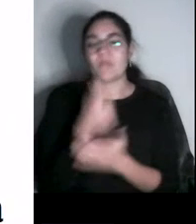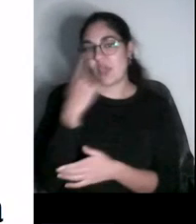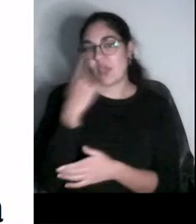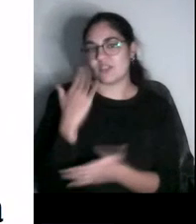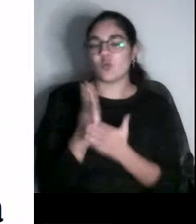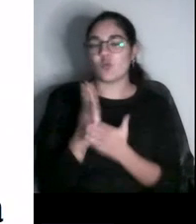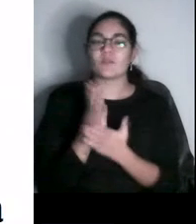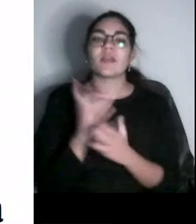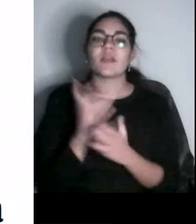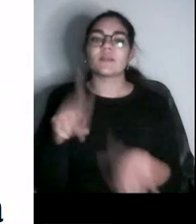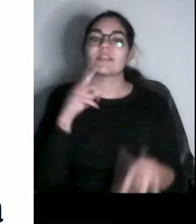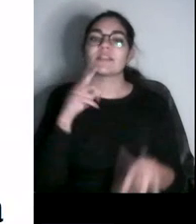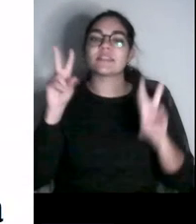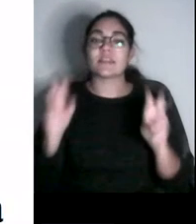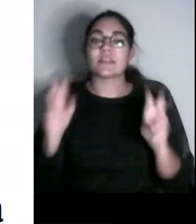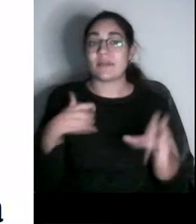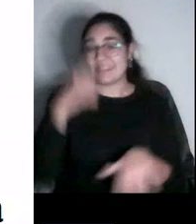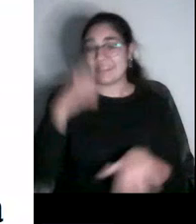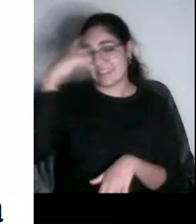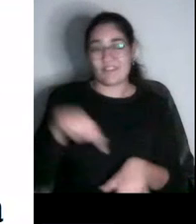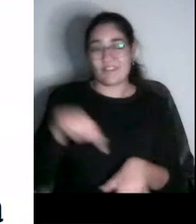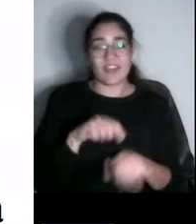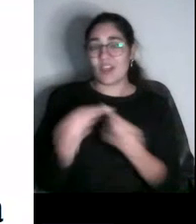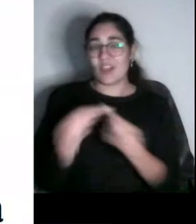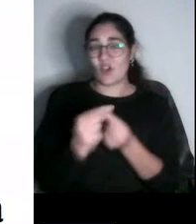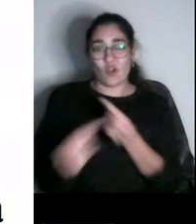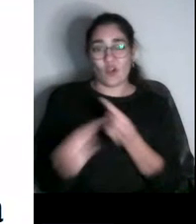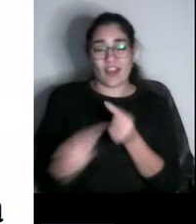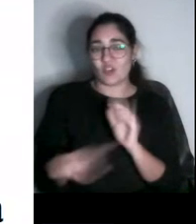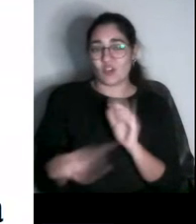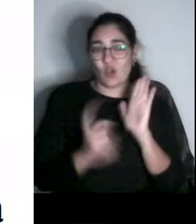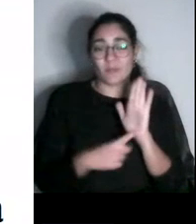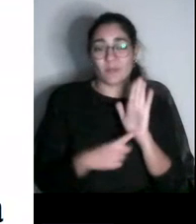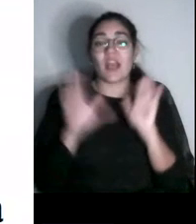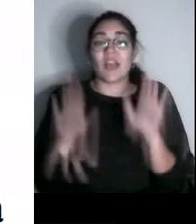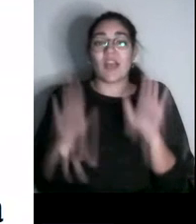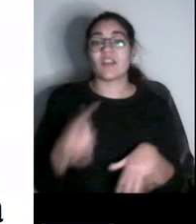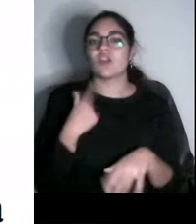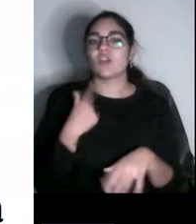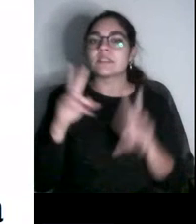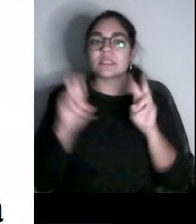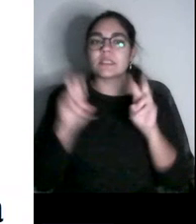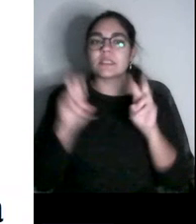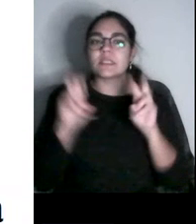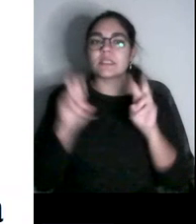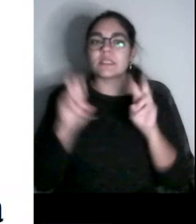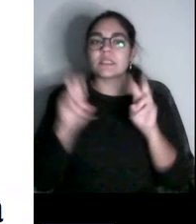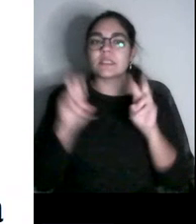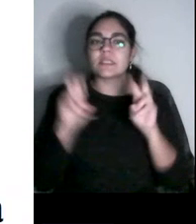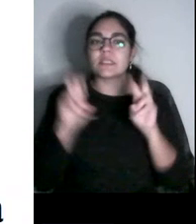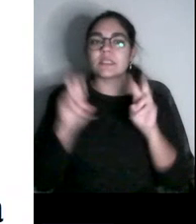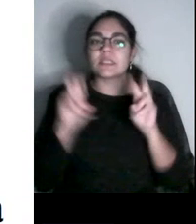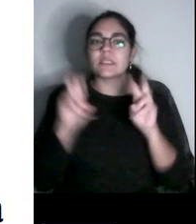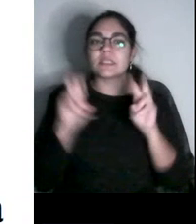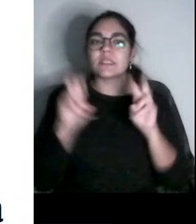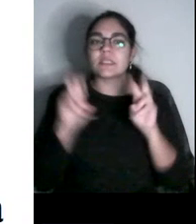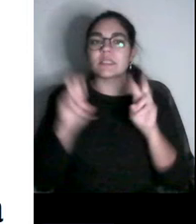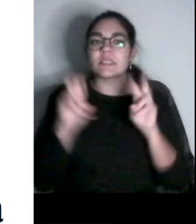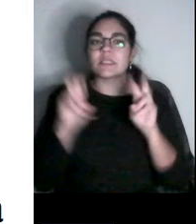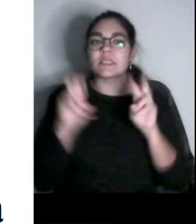estaba 100% en remoto y eso suponía que nuestra asignatura que tiene una parte práctica muy importante en los laboratorios de radio pues tenía que ser